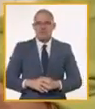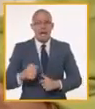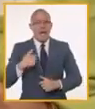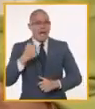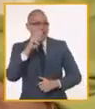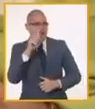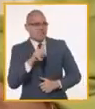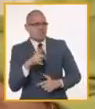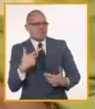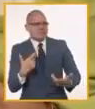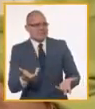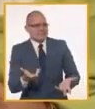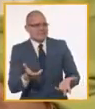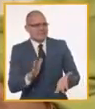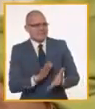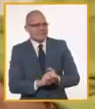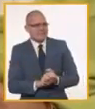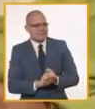ser?